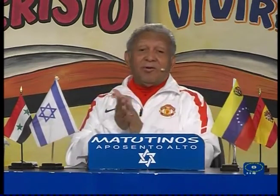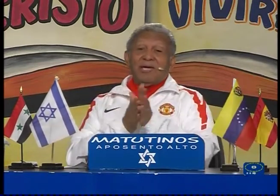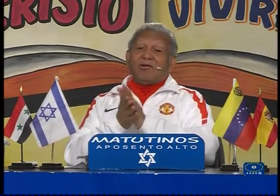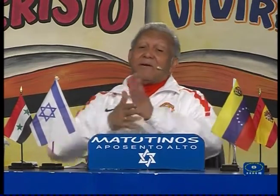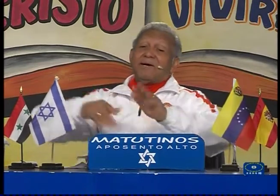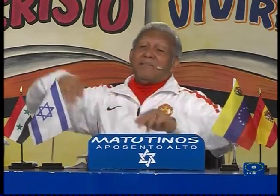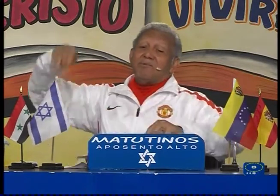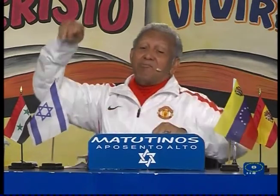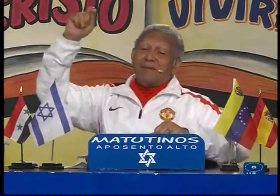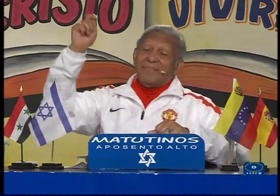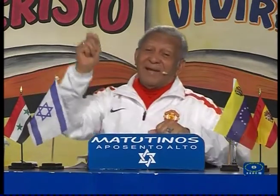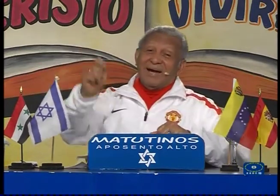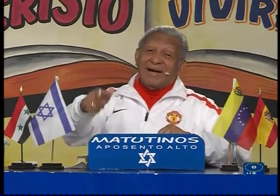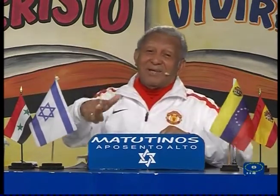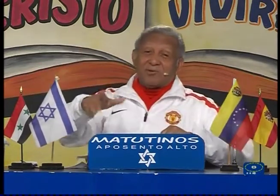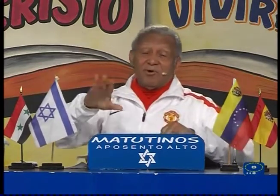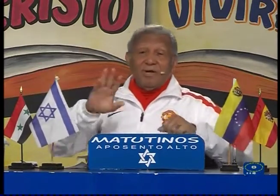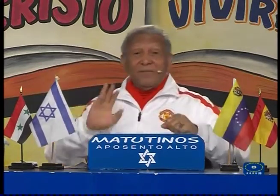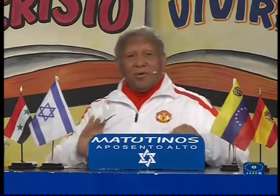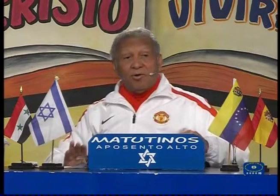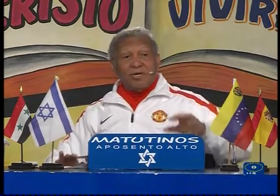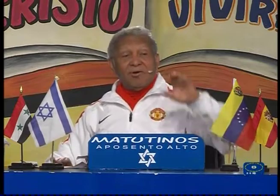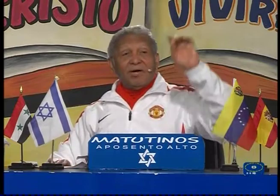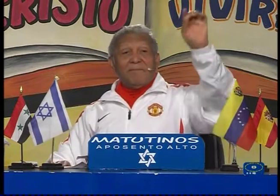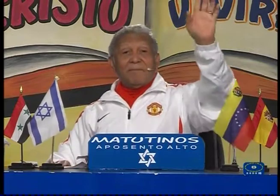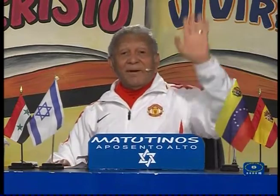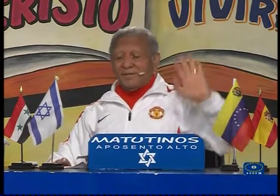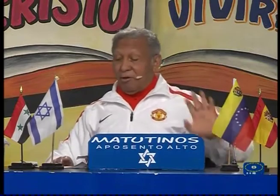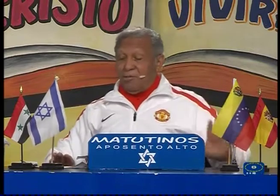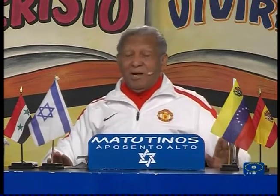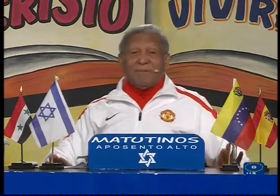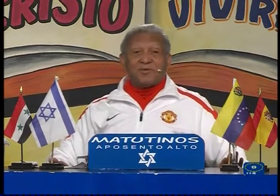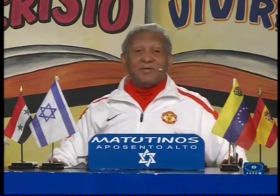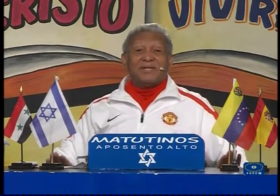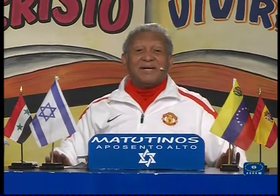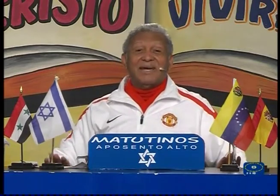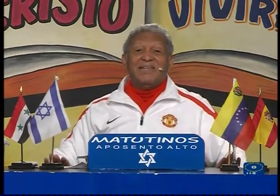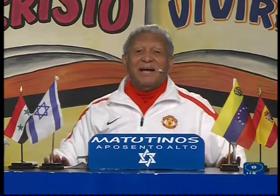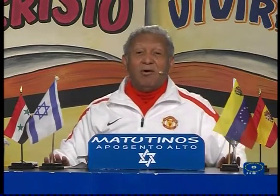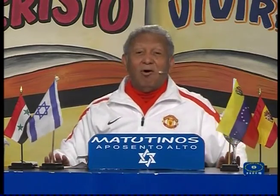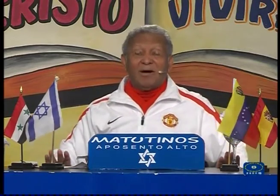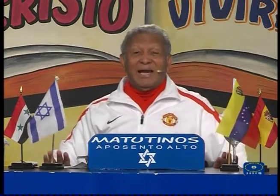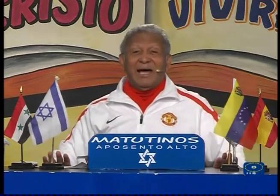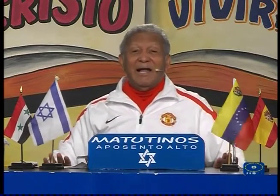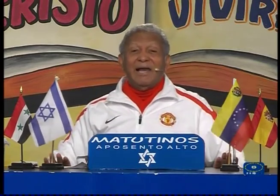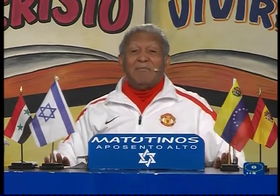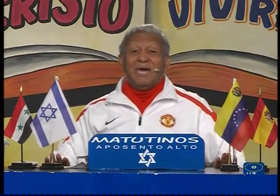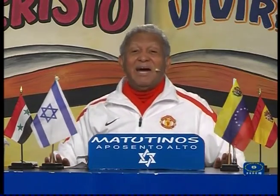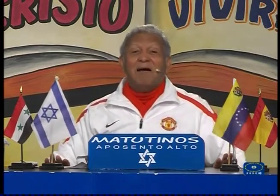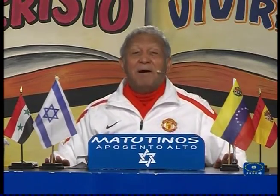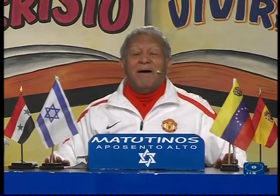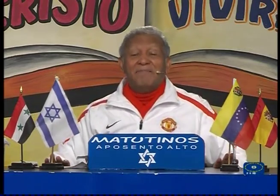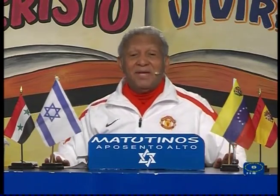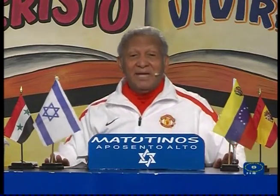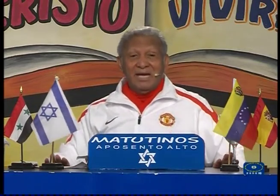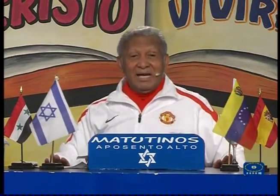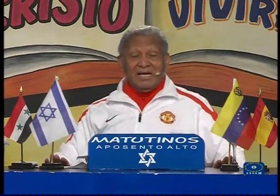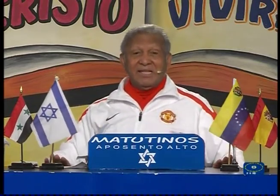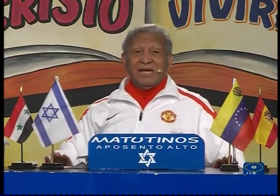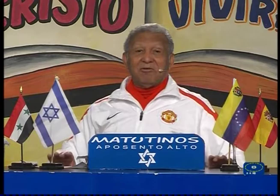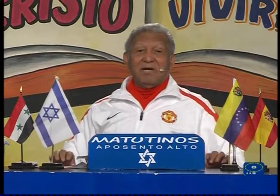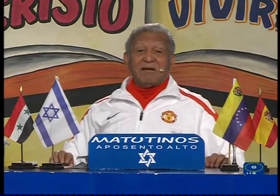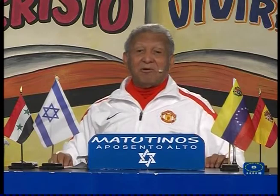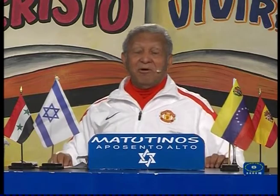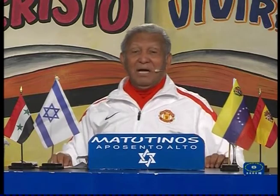yo no quiero llevarme un matracazo, yo no quiero que me pase como le pasó a esa reina loca, la vieja Basti, que